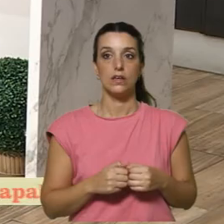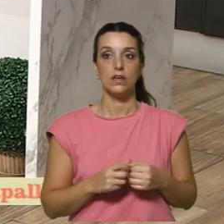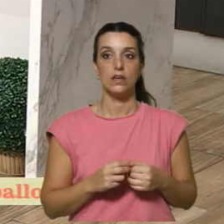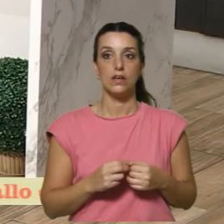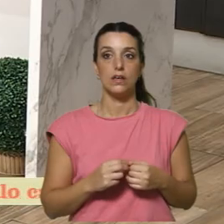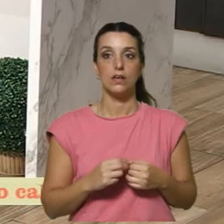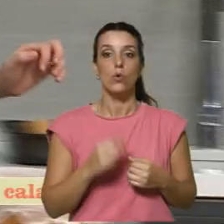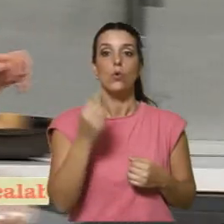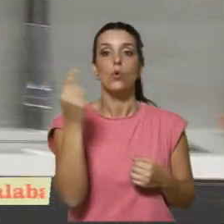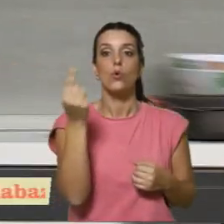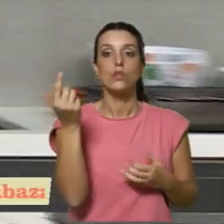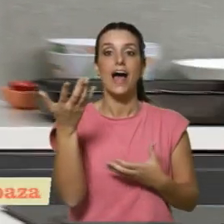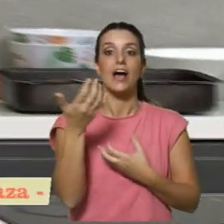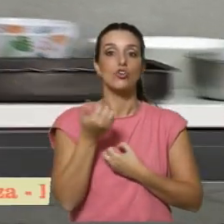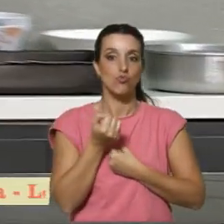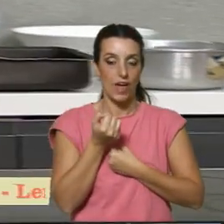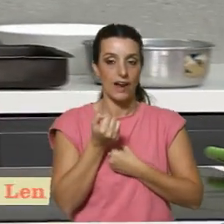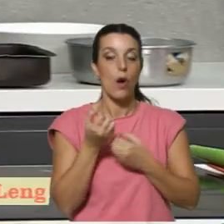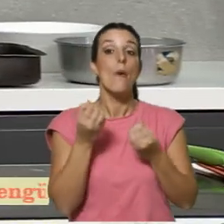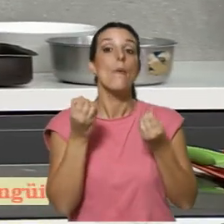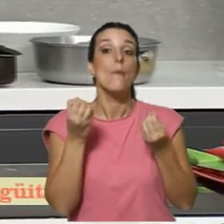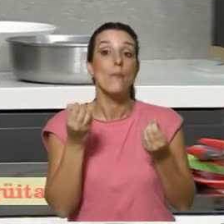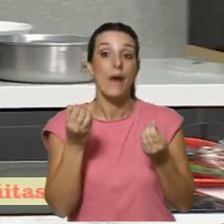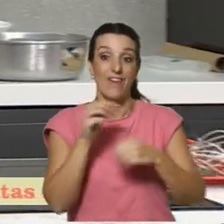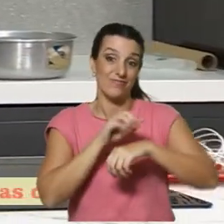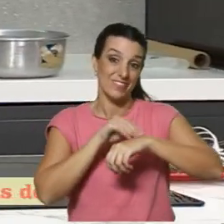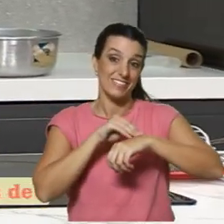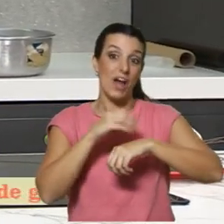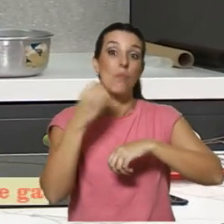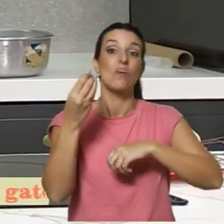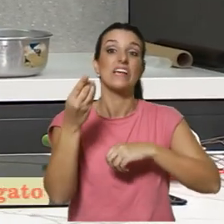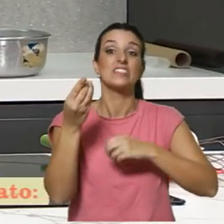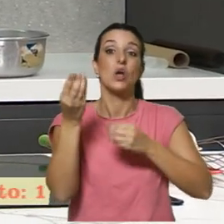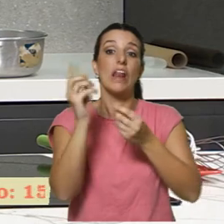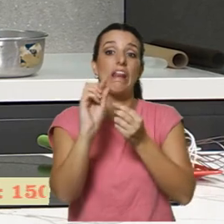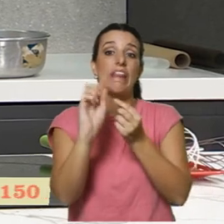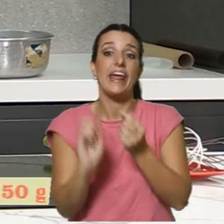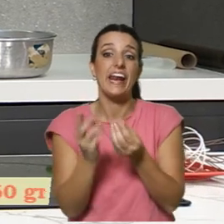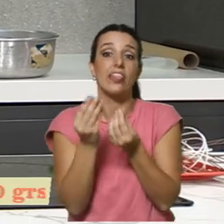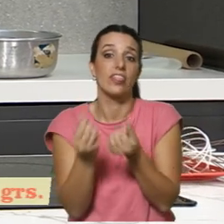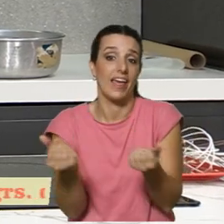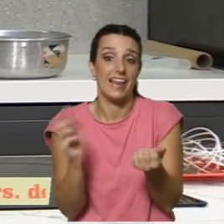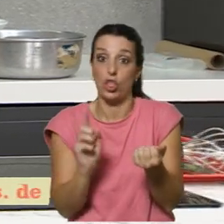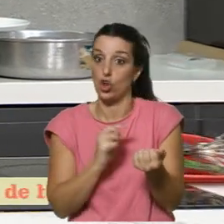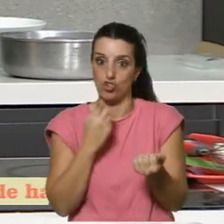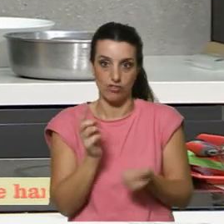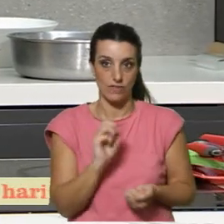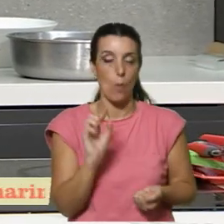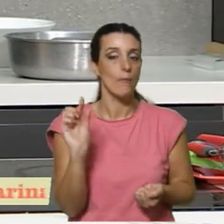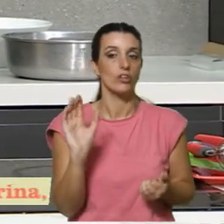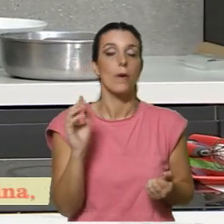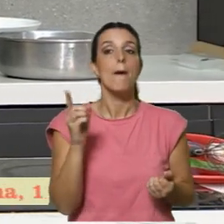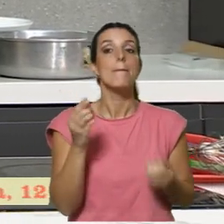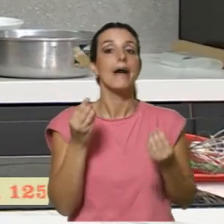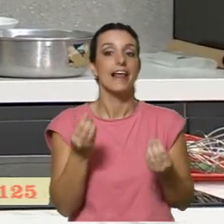Un segundito me tienen que ayudar a que no se me pase, porque si no después me queda como un aceite. ¿Viste? Yo me entusiasmo para que vaya, para que fluya y me queda. ¿Para